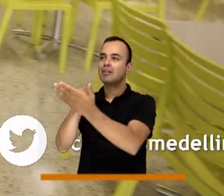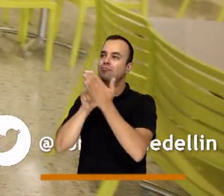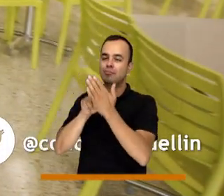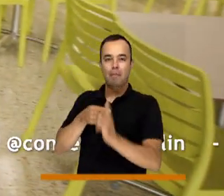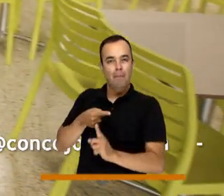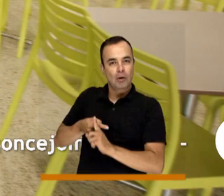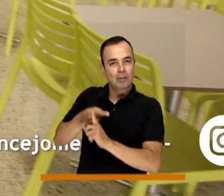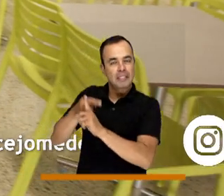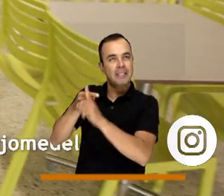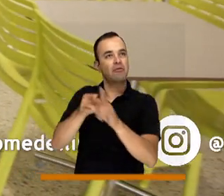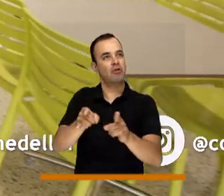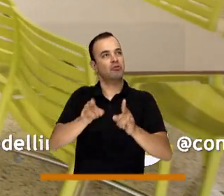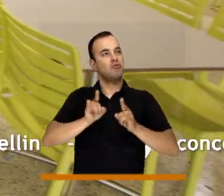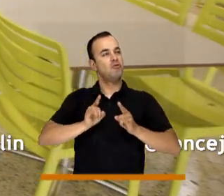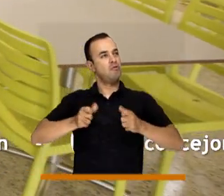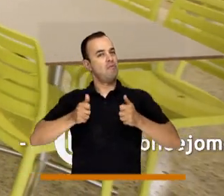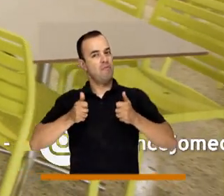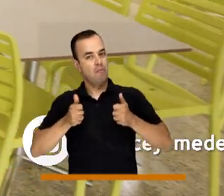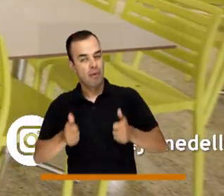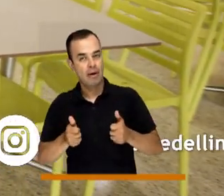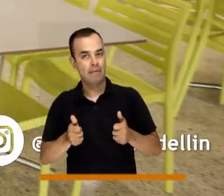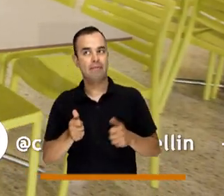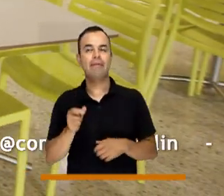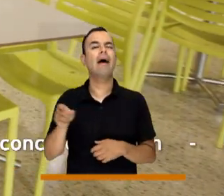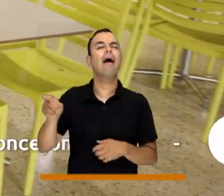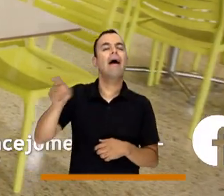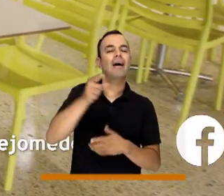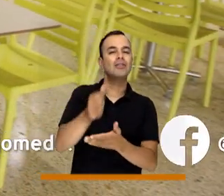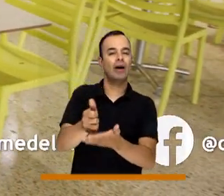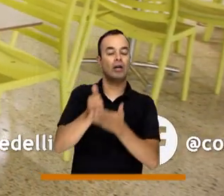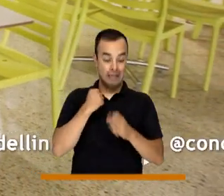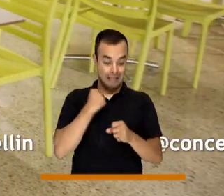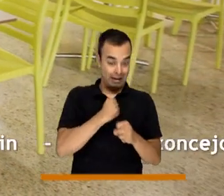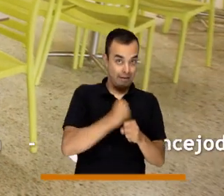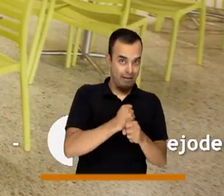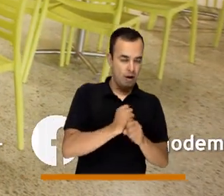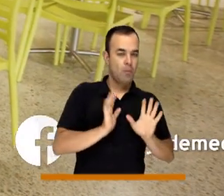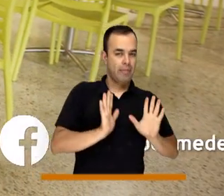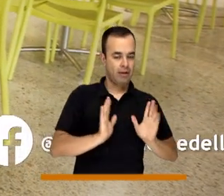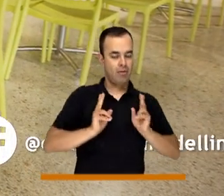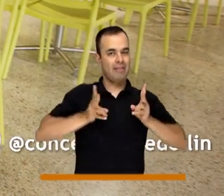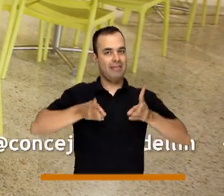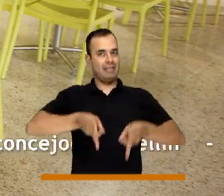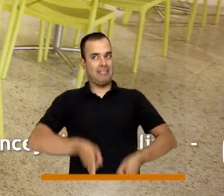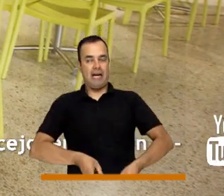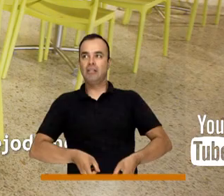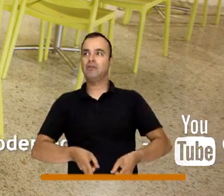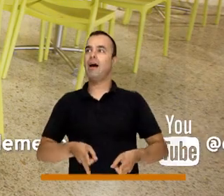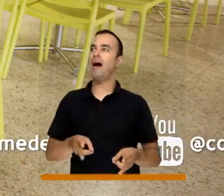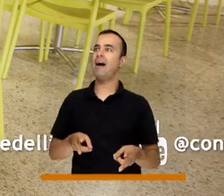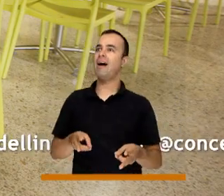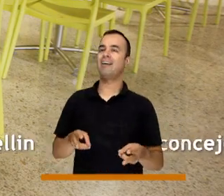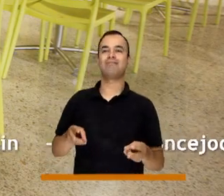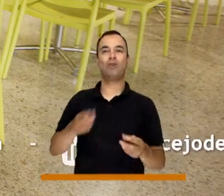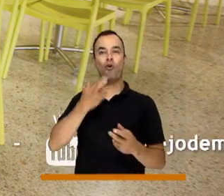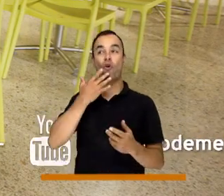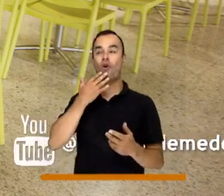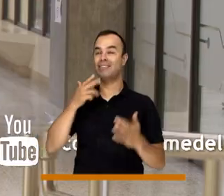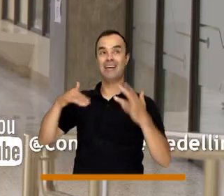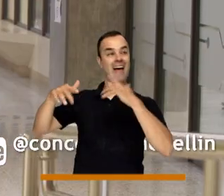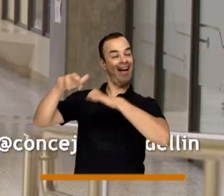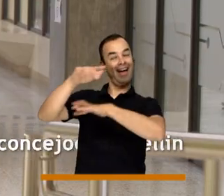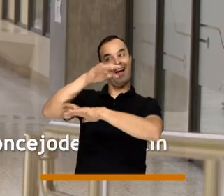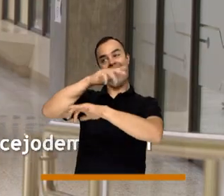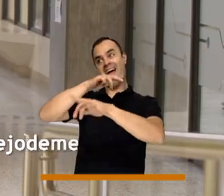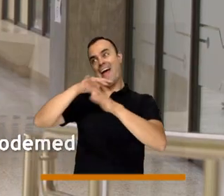de optimismo, motivacionales, que rompen esa rutina de ambientes coloridos o más bien de ambientes sobrios que generalmente